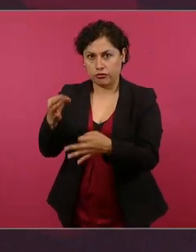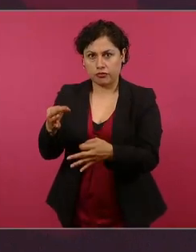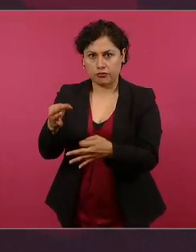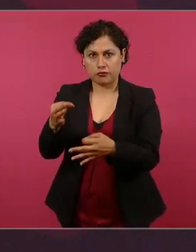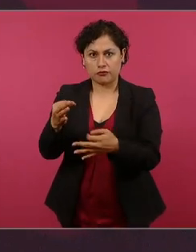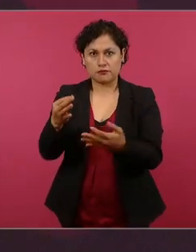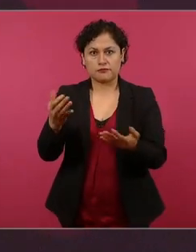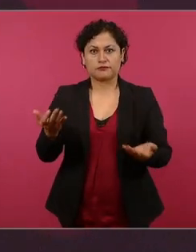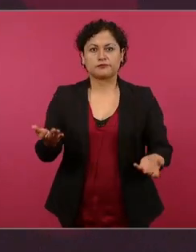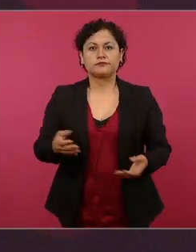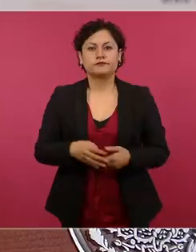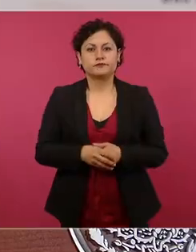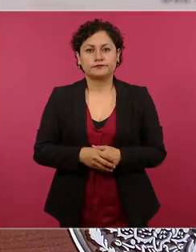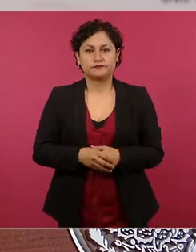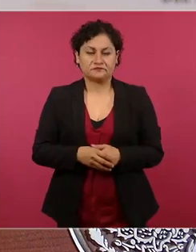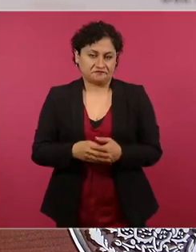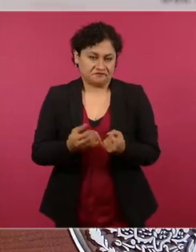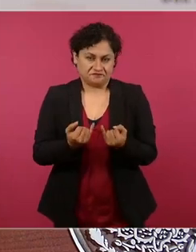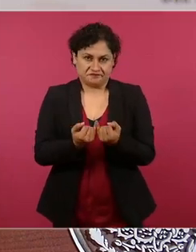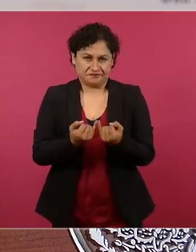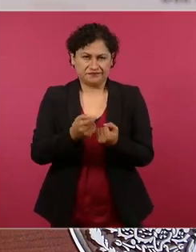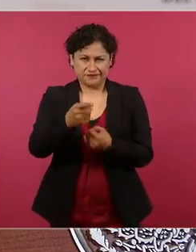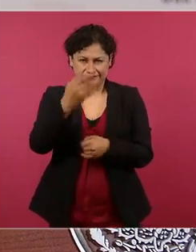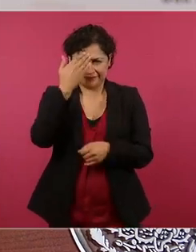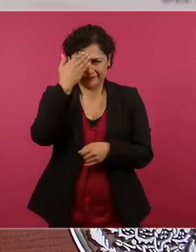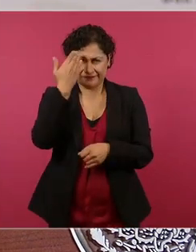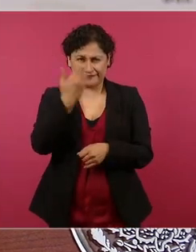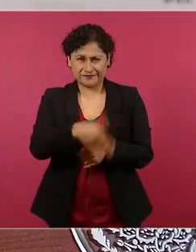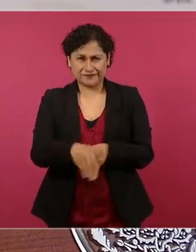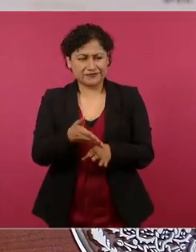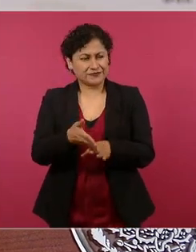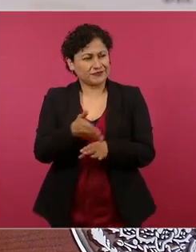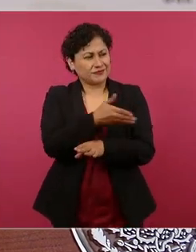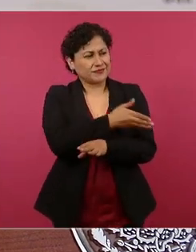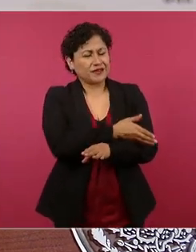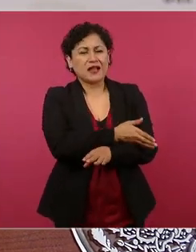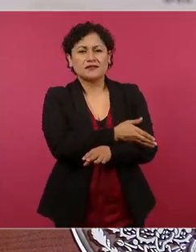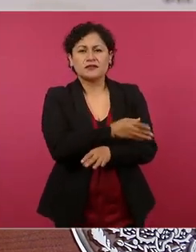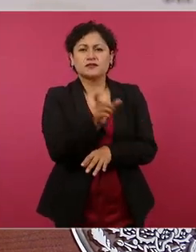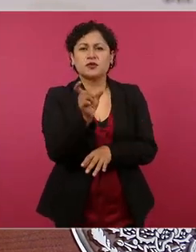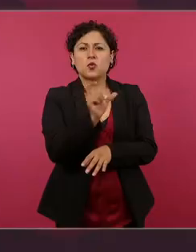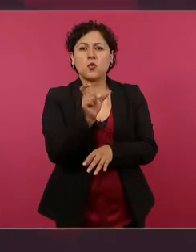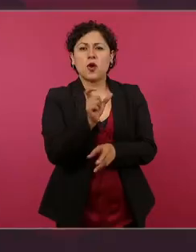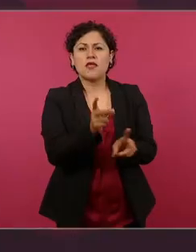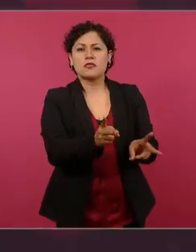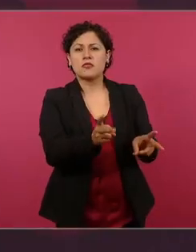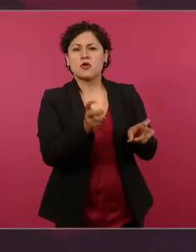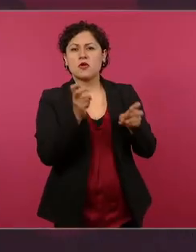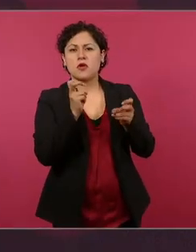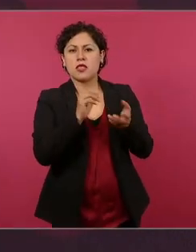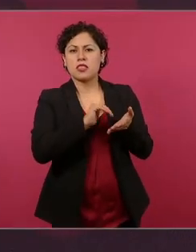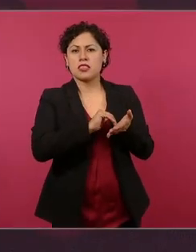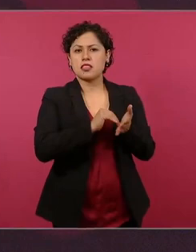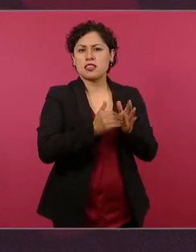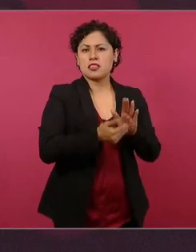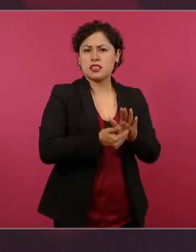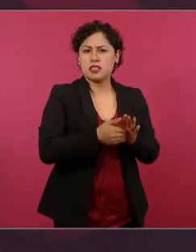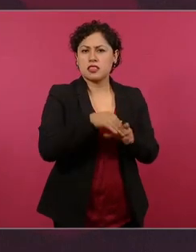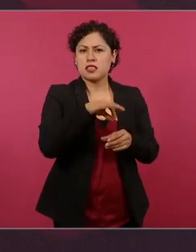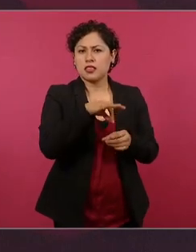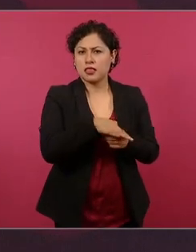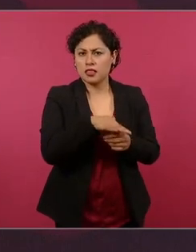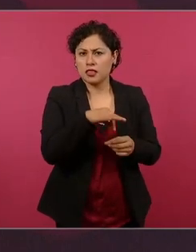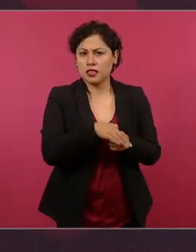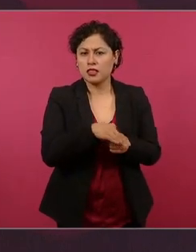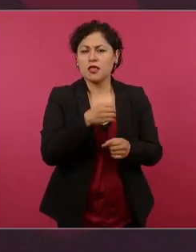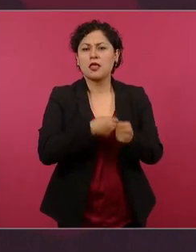Imagínense cómo se callaron todos los medios cuando el fraude del 2006.